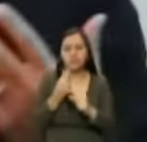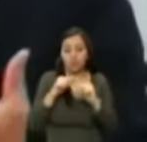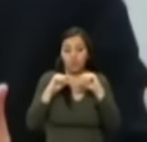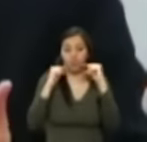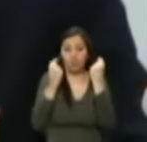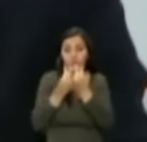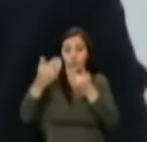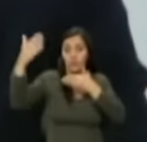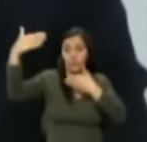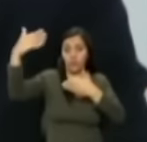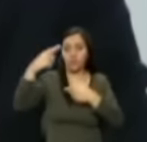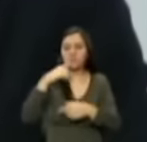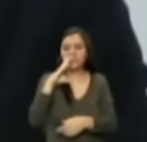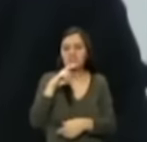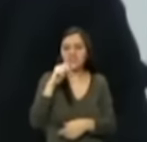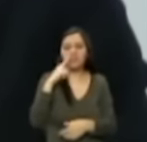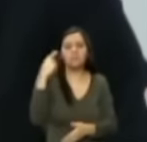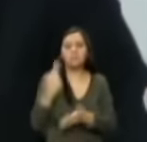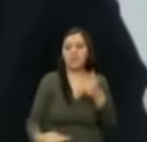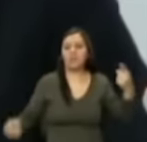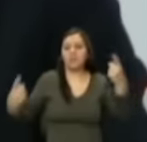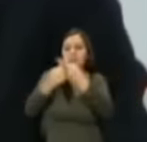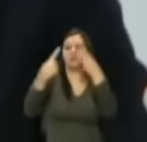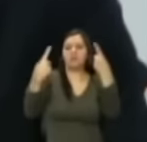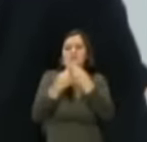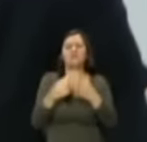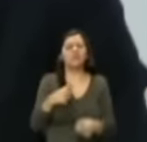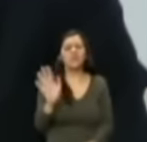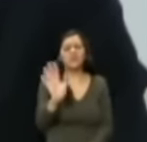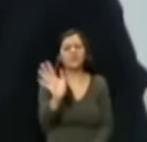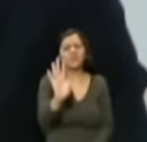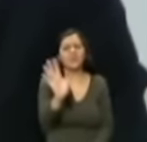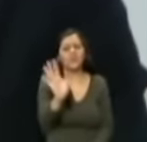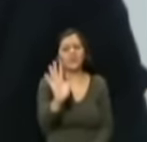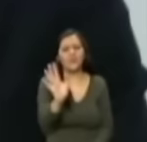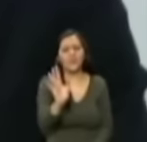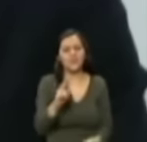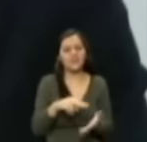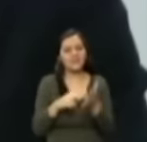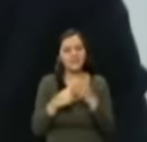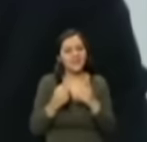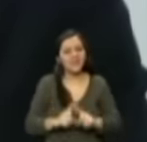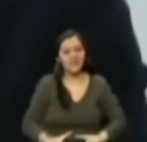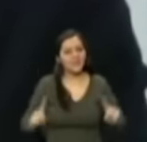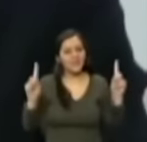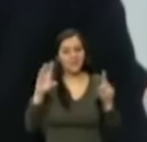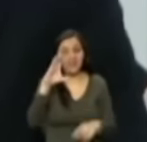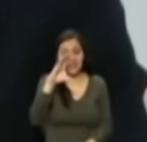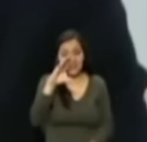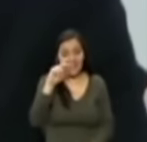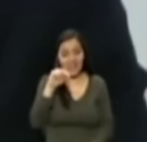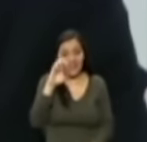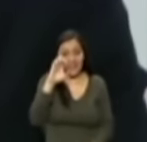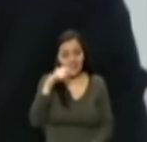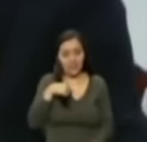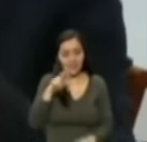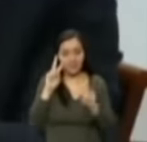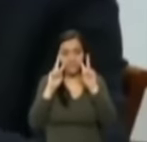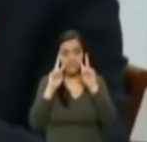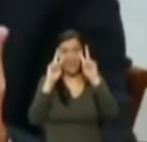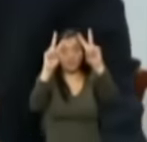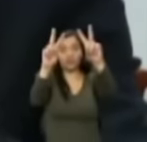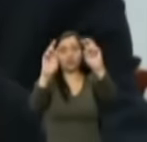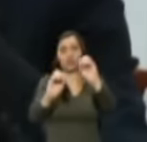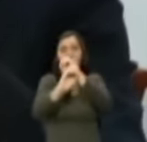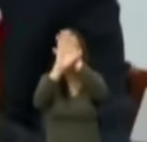organizaciones políticas con el Consejo Nacional Electoral. Eso no se puede dar en la práctica. El Consejo Electoral tiene que tener la visión de